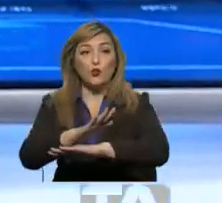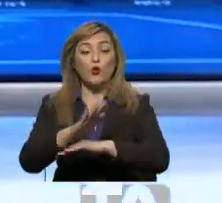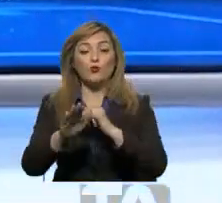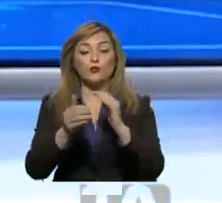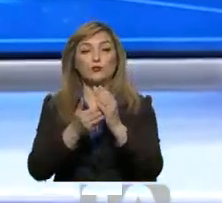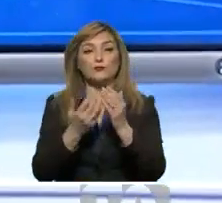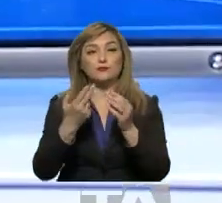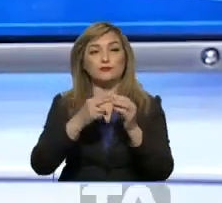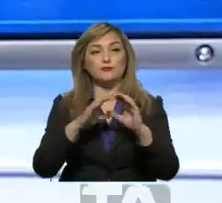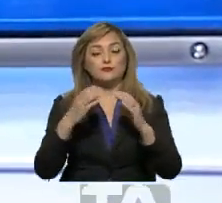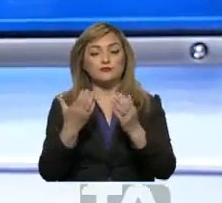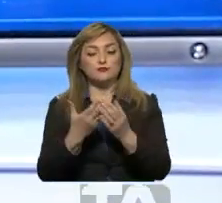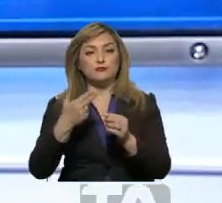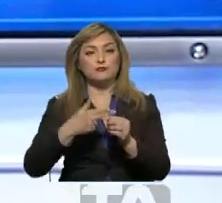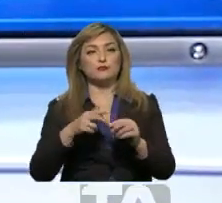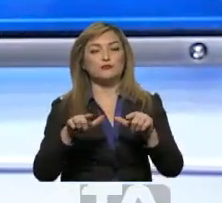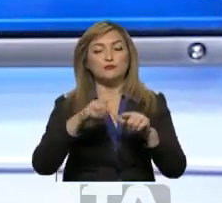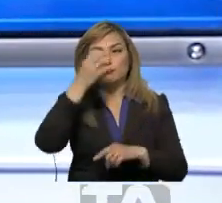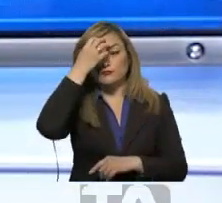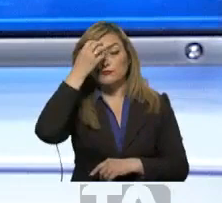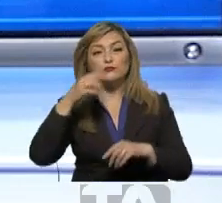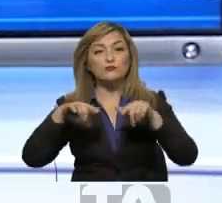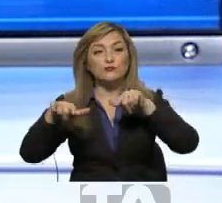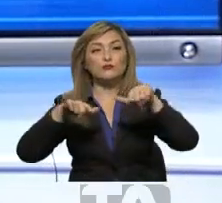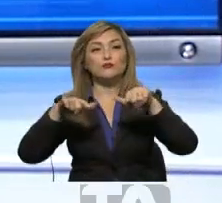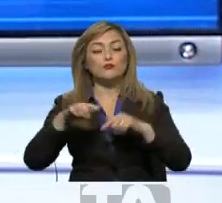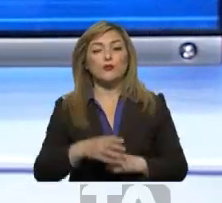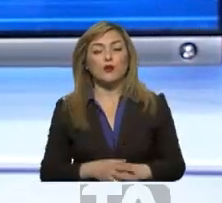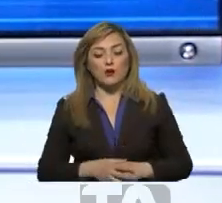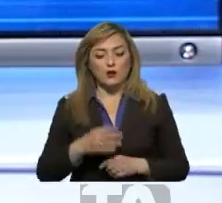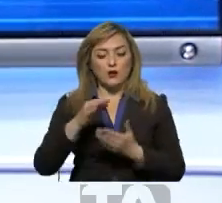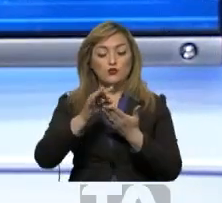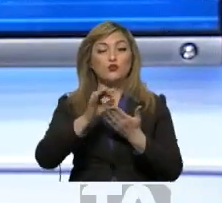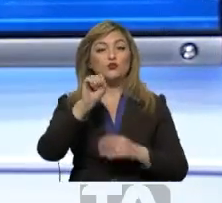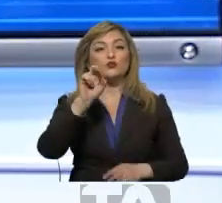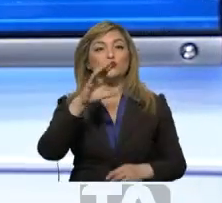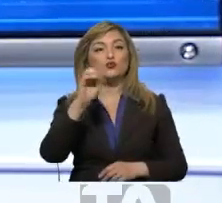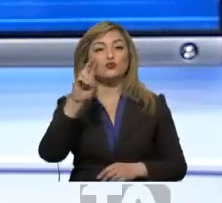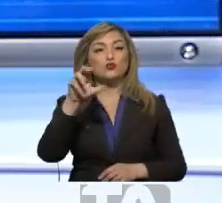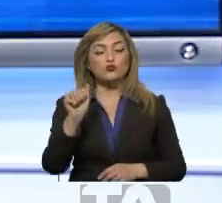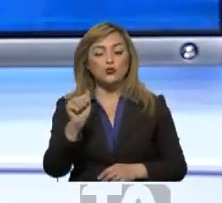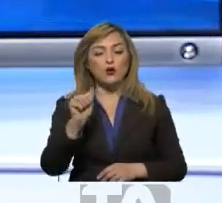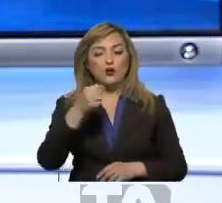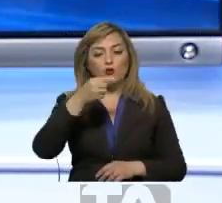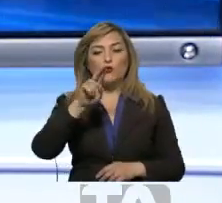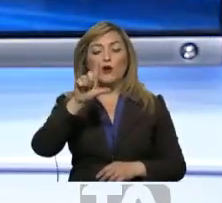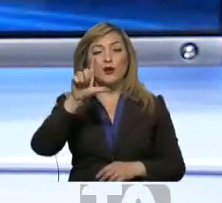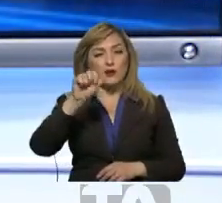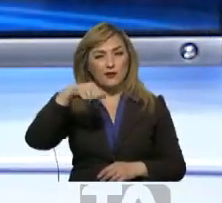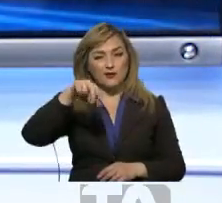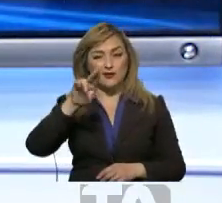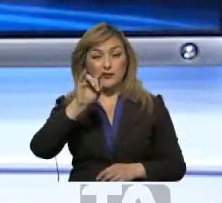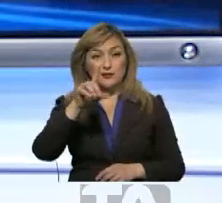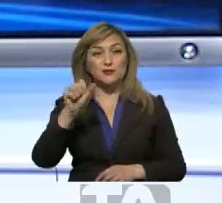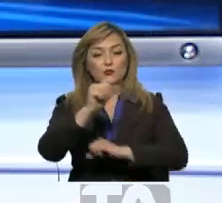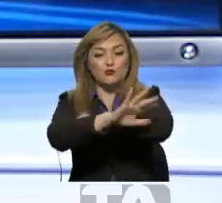las clases presenciales en establecimientos educativos ubicados en los cantones Sucúa y Gualaquiza, en la provincia de Morona, Santiago. Fuimos a